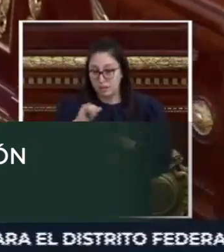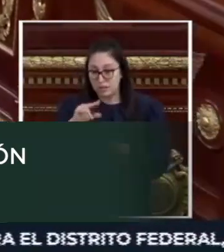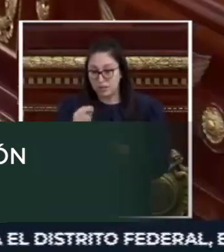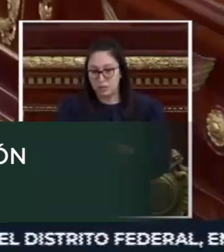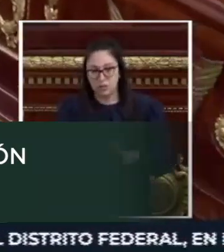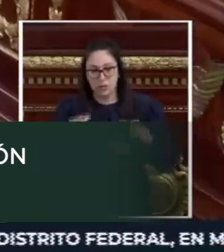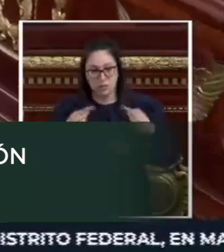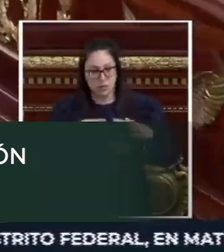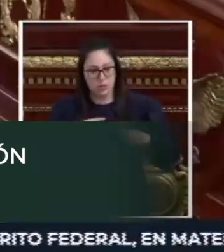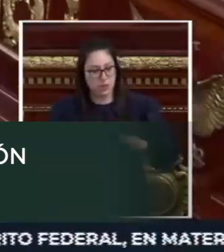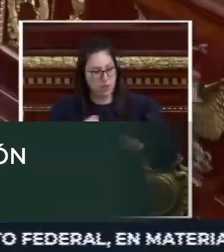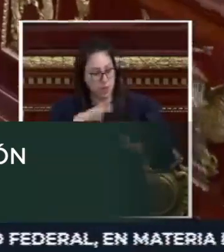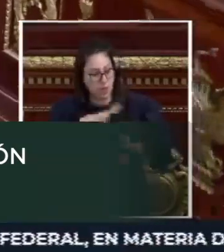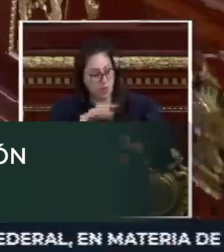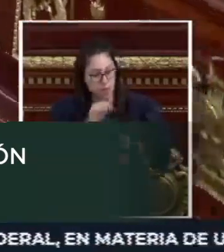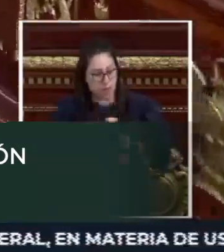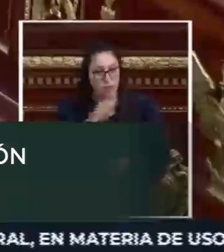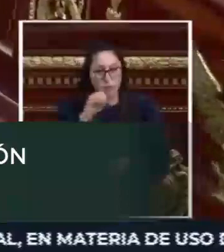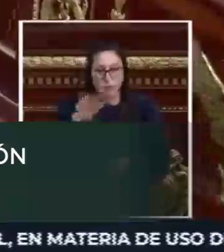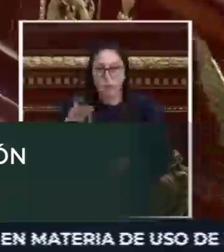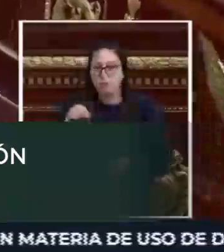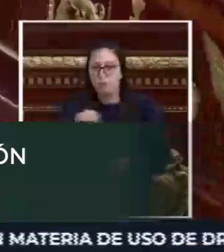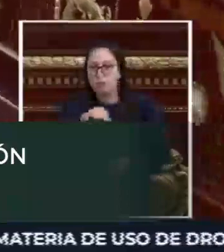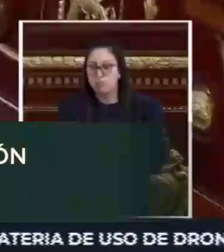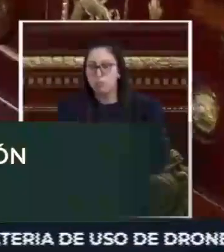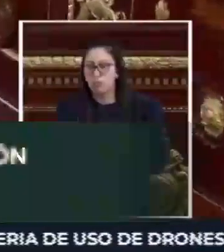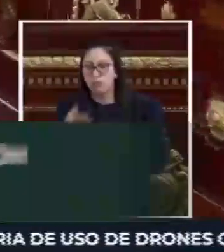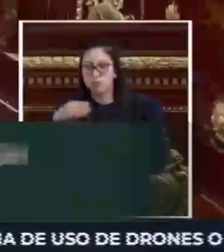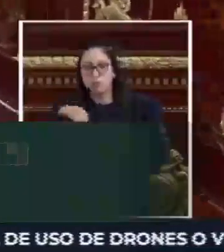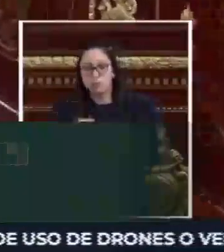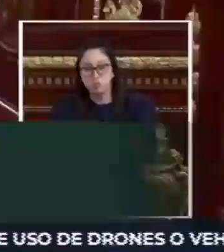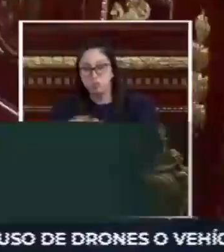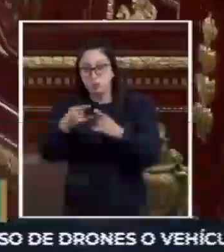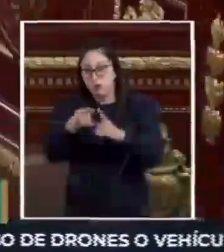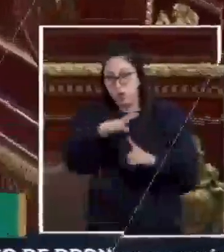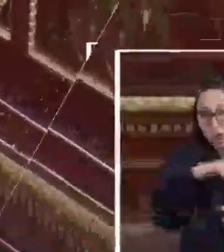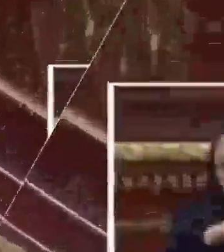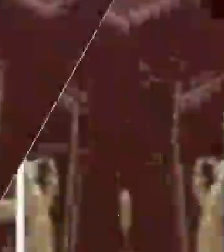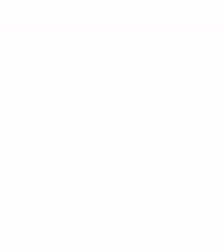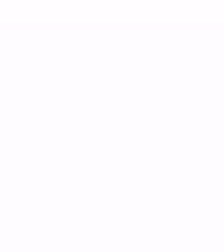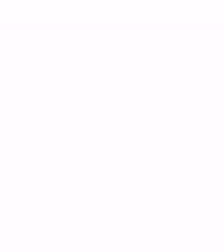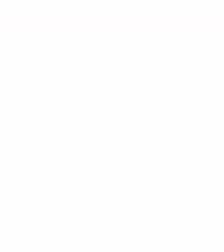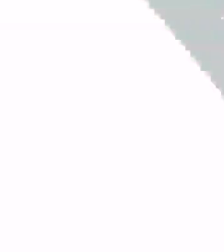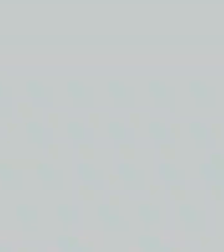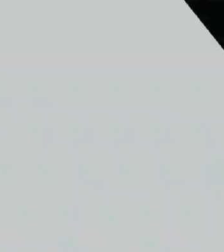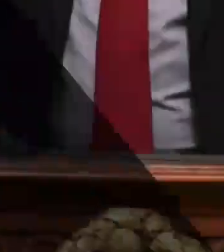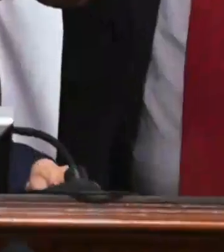de Justicia, con opinión de la Comisión de Ciencia, Tecnología e Innovación.